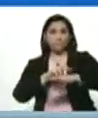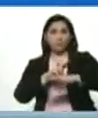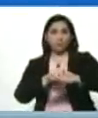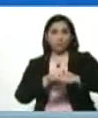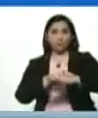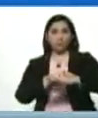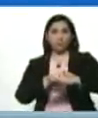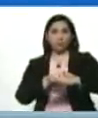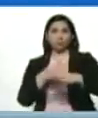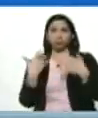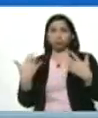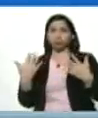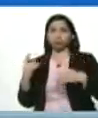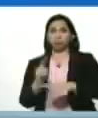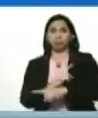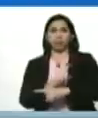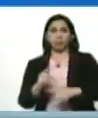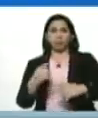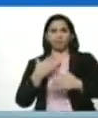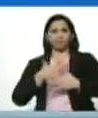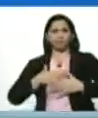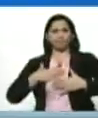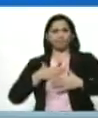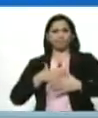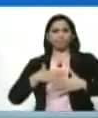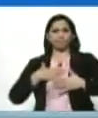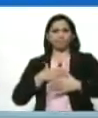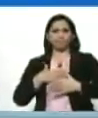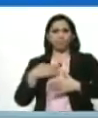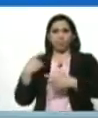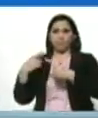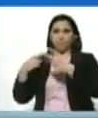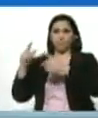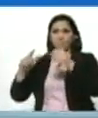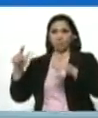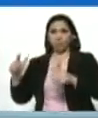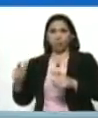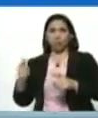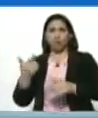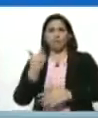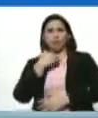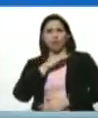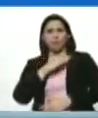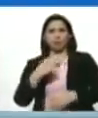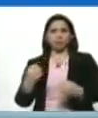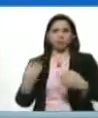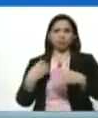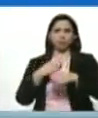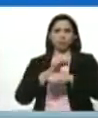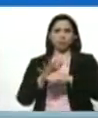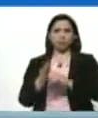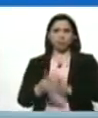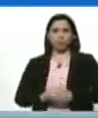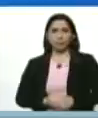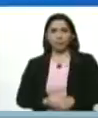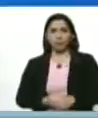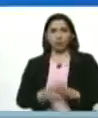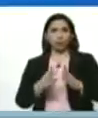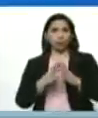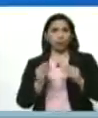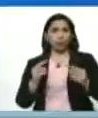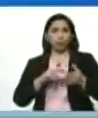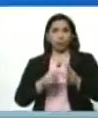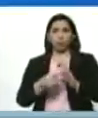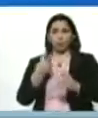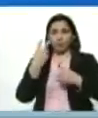pronta de calidad a aquellas personas enfermas del coronavirus todo lo que tiene que ver con la